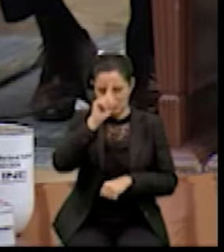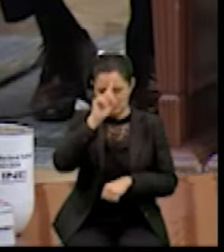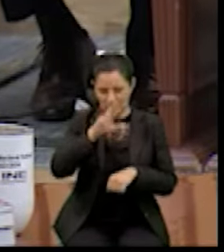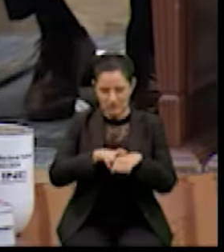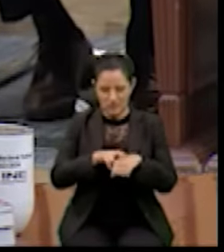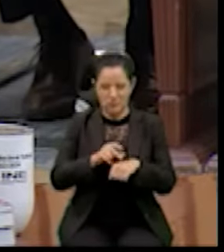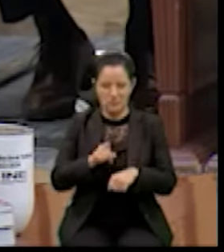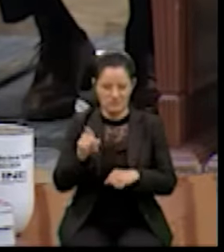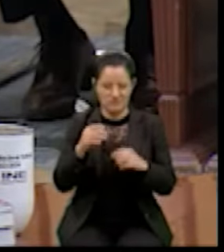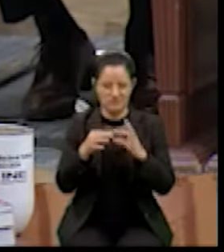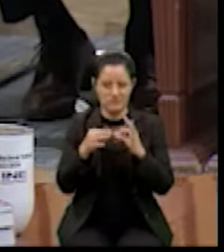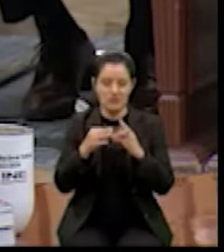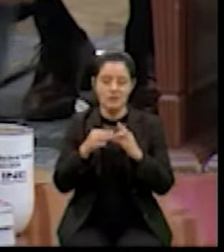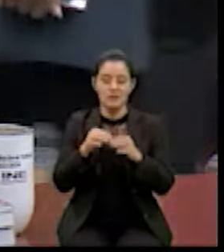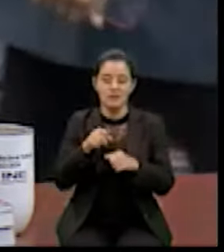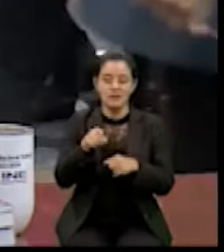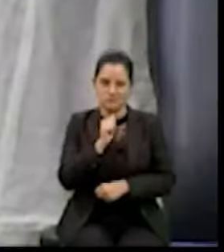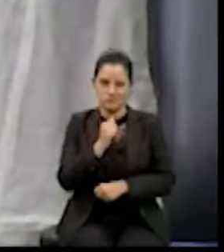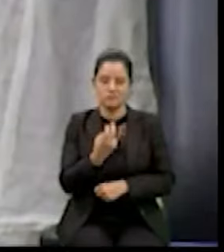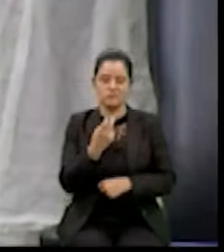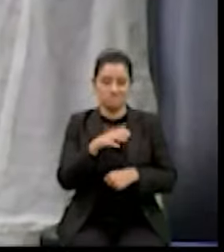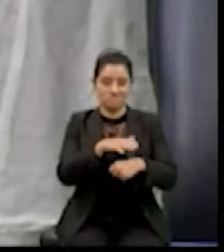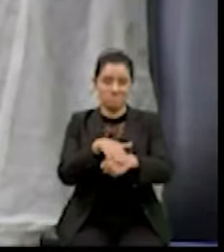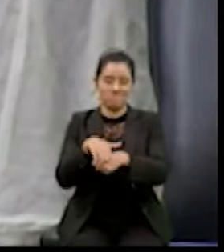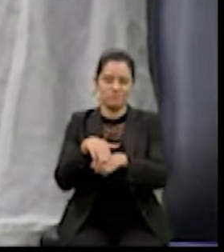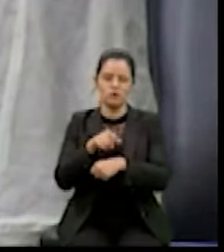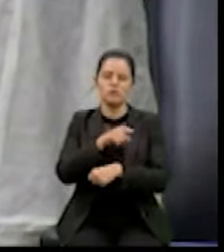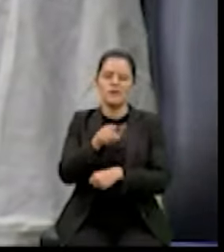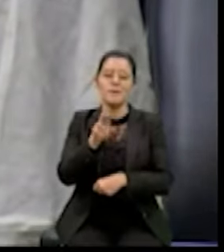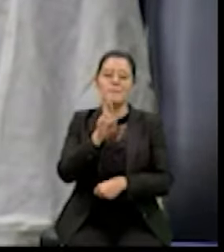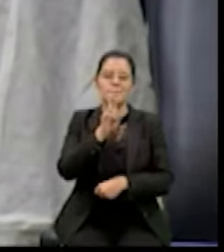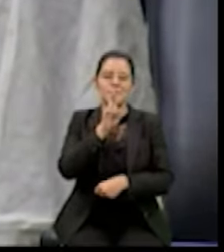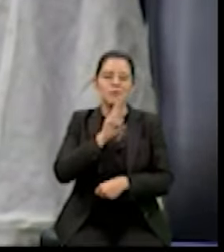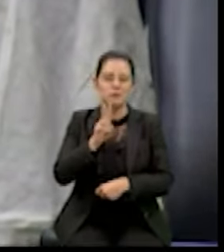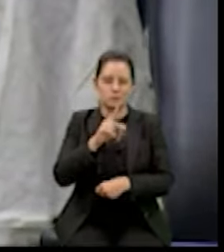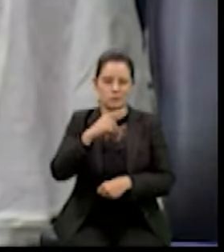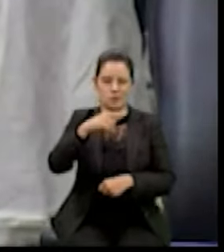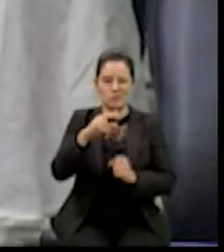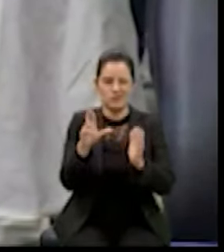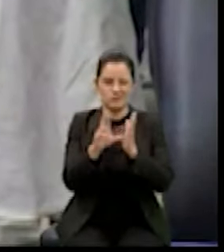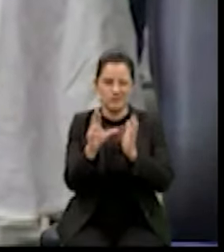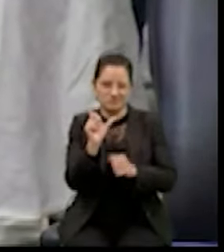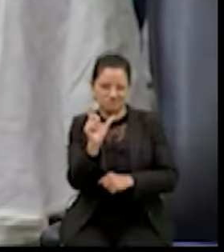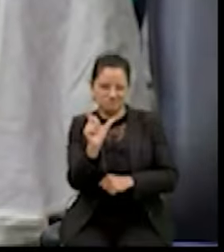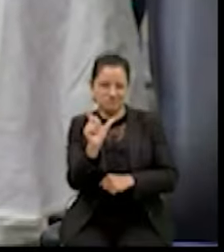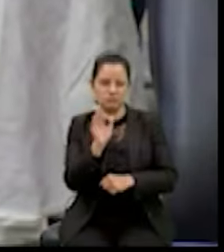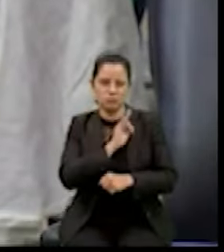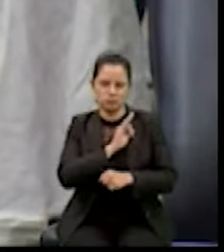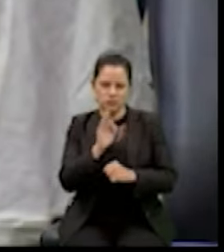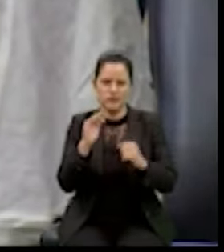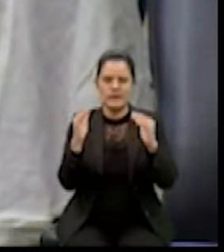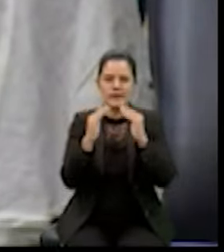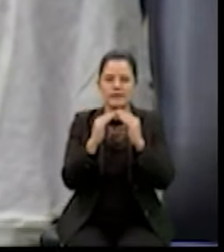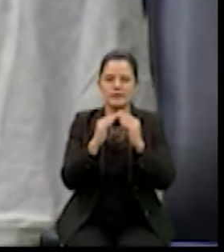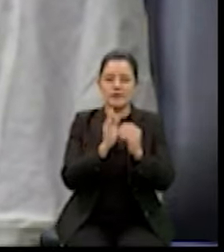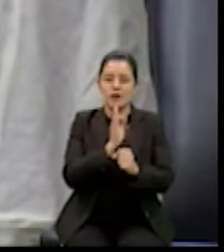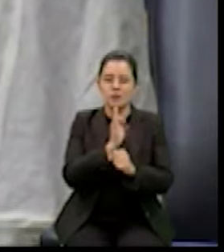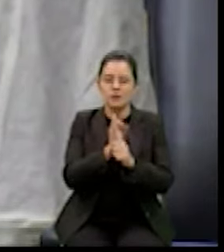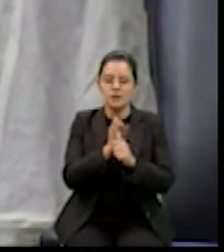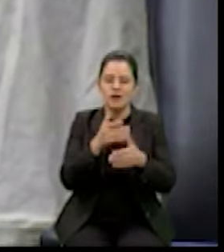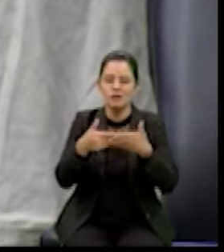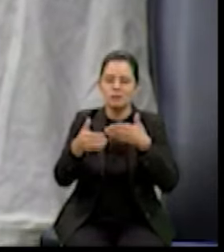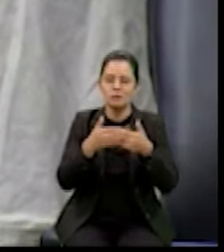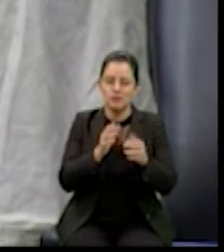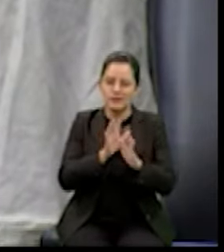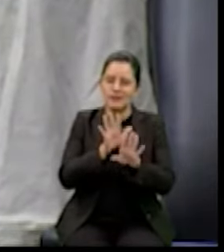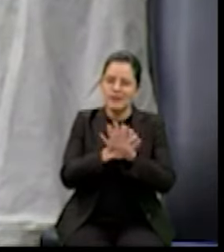así lo dijo. El próximo domingo va a venir a la Ciudad de México a registrarse ante su partido político. Empezar una campaña abierta que ya